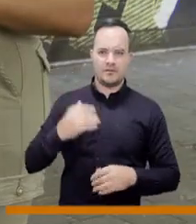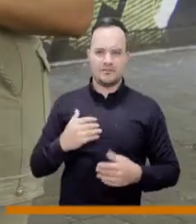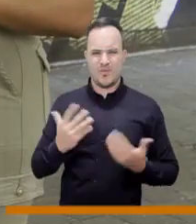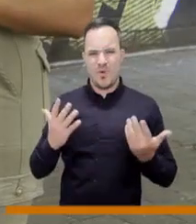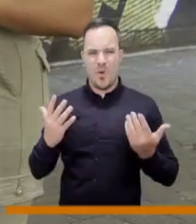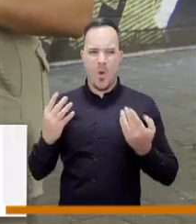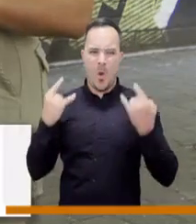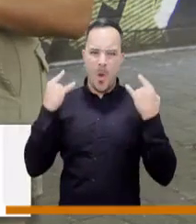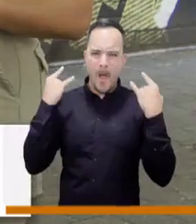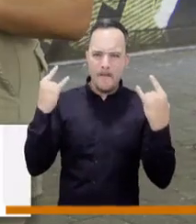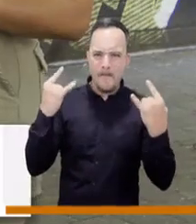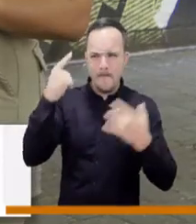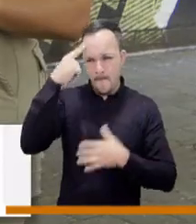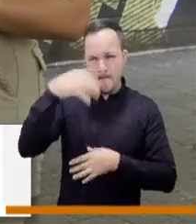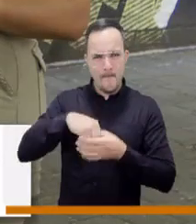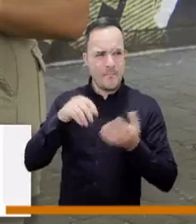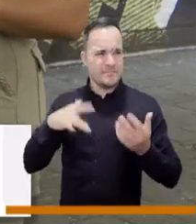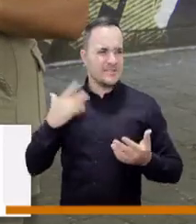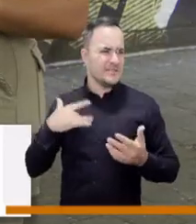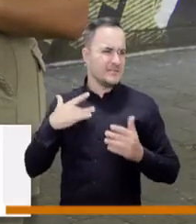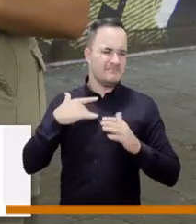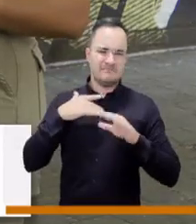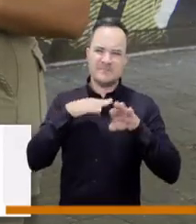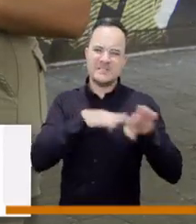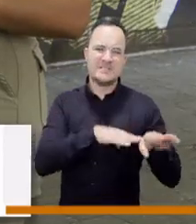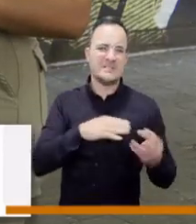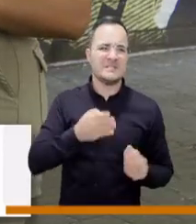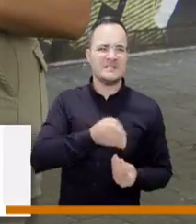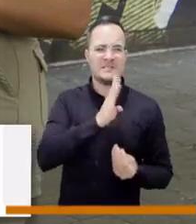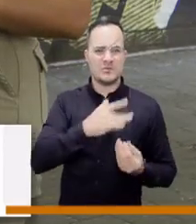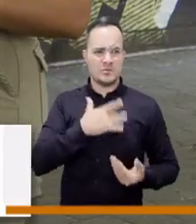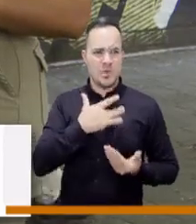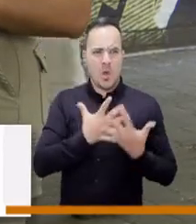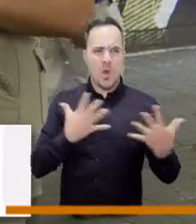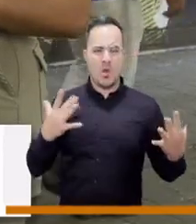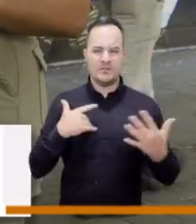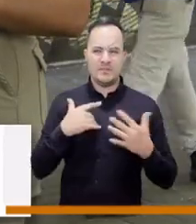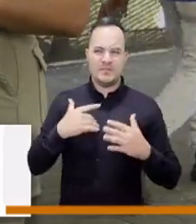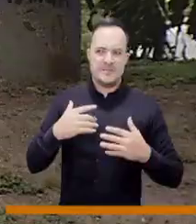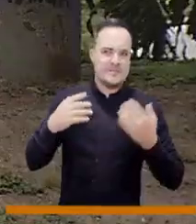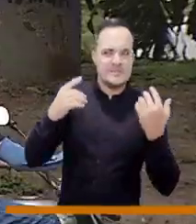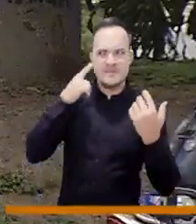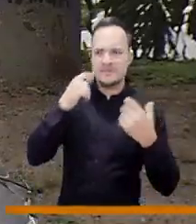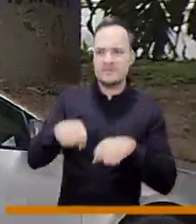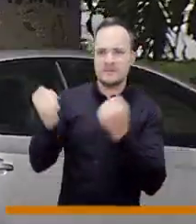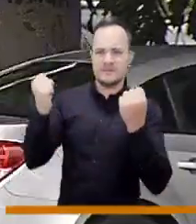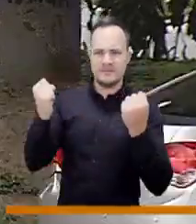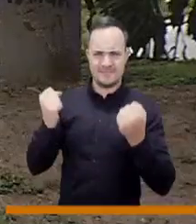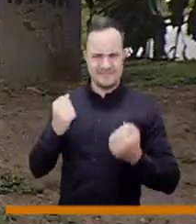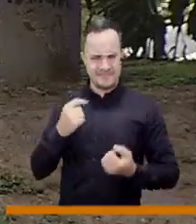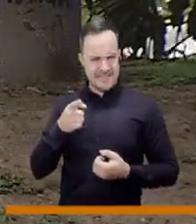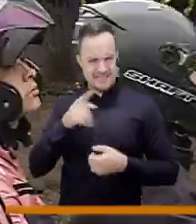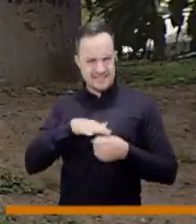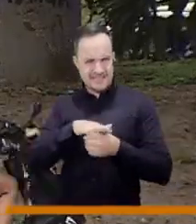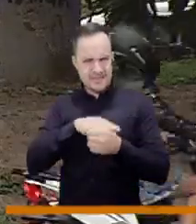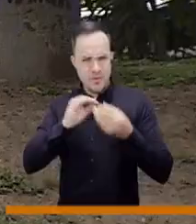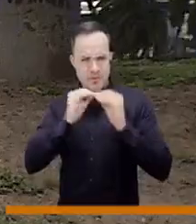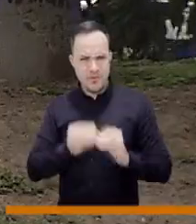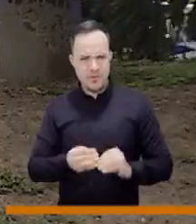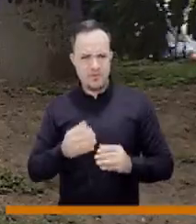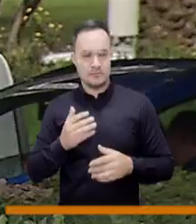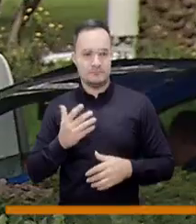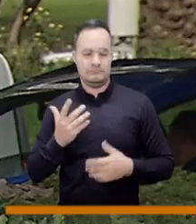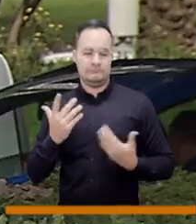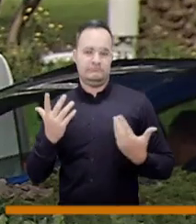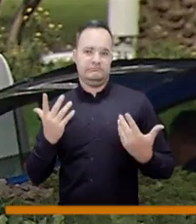una posición de fanatismo religioso, pues que fue en últimas lo que vimos, y que aparte de eso pretenda vulnerar la